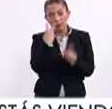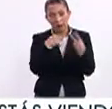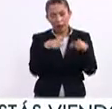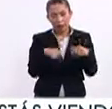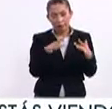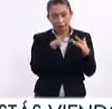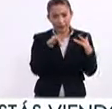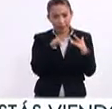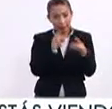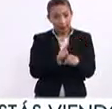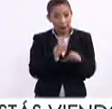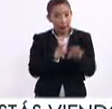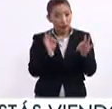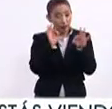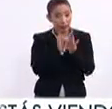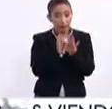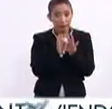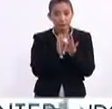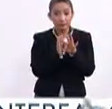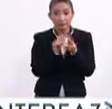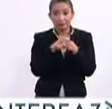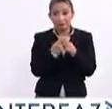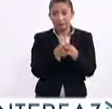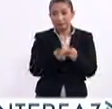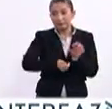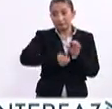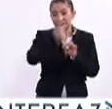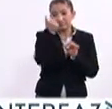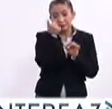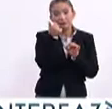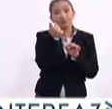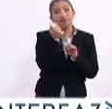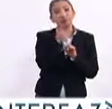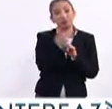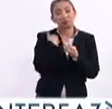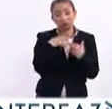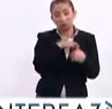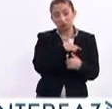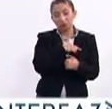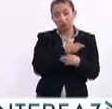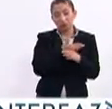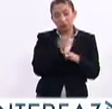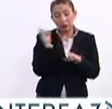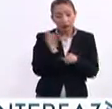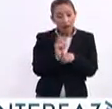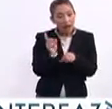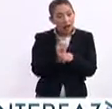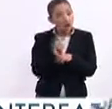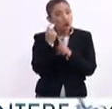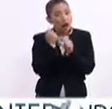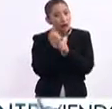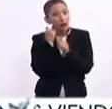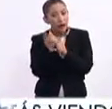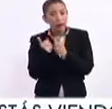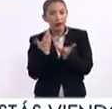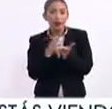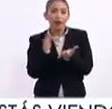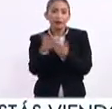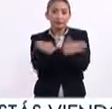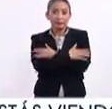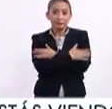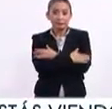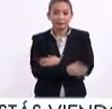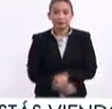nosotros esta mañana en un día tan importante que inicia por primera vez y que pues estaremos día a día y cada año, por supuesto, celebrando. Gracias,